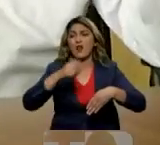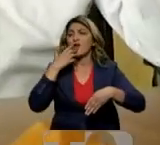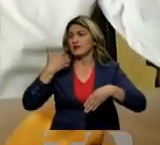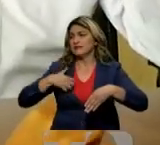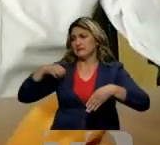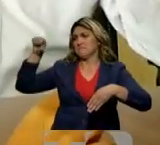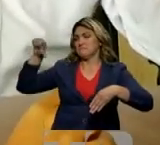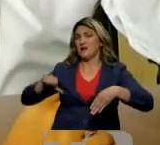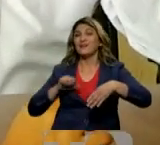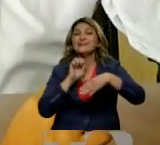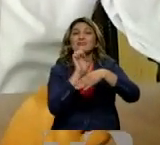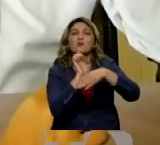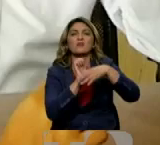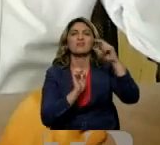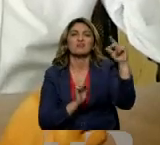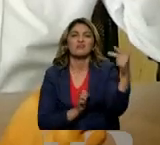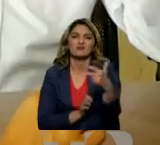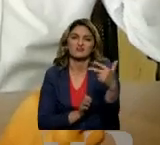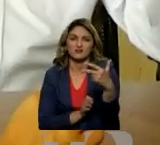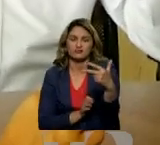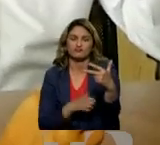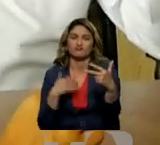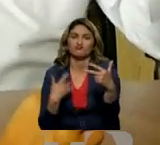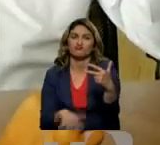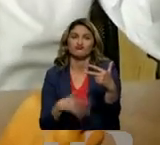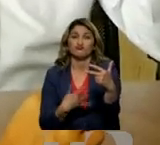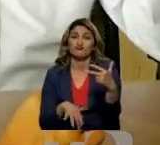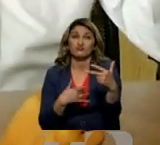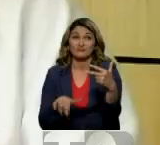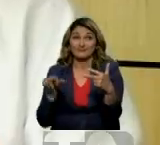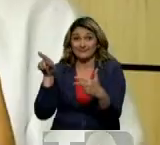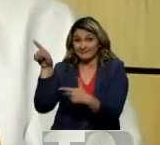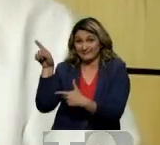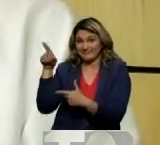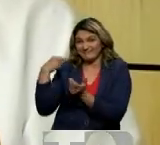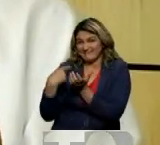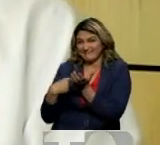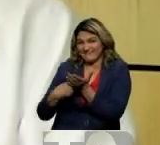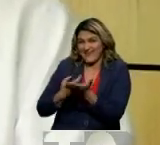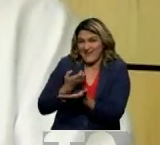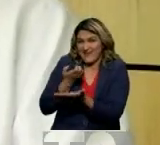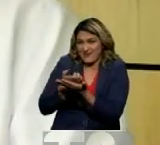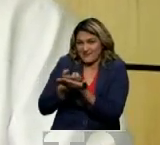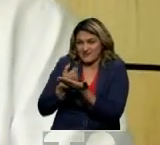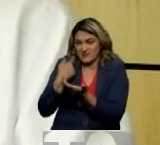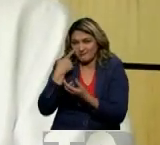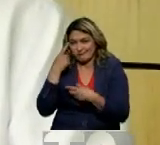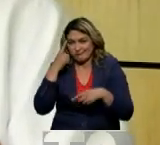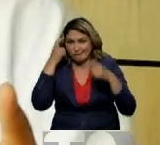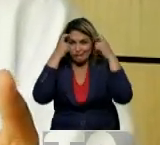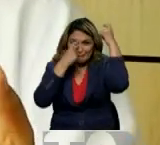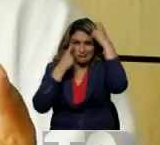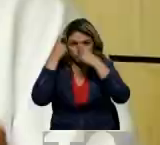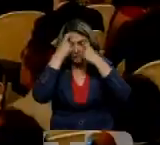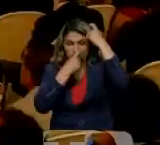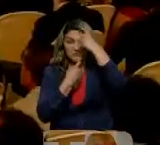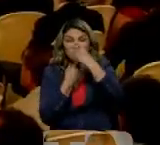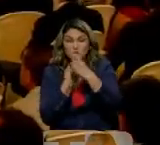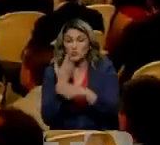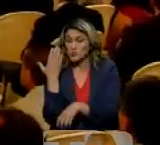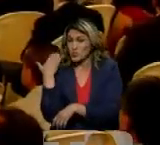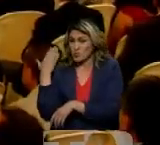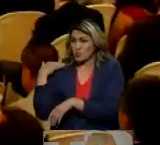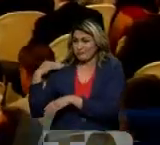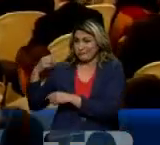El consultor económico Hans Oledispa recuerda que este indicador en el país ha sido históricamente alto y a pesar de los cambios que ha hecho el